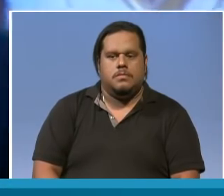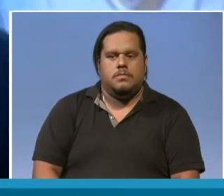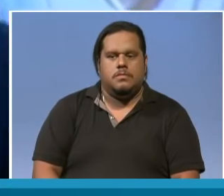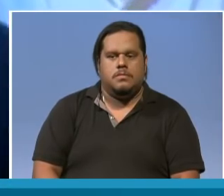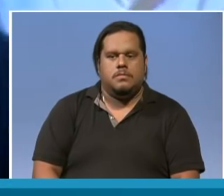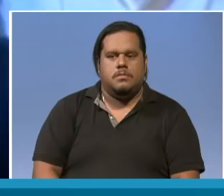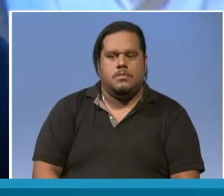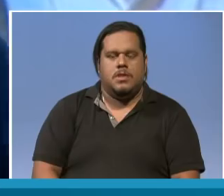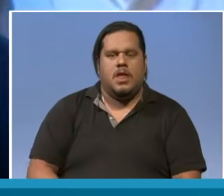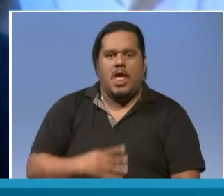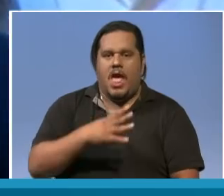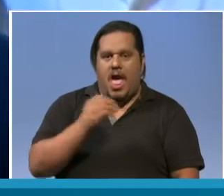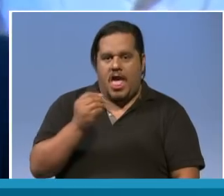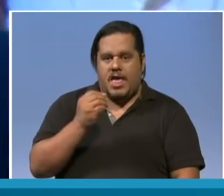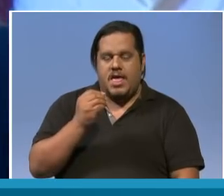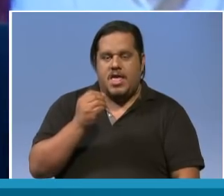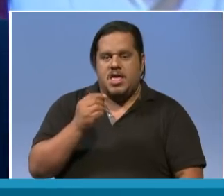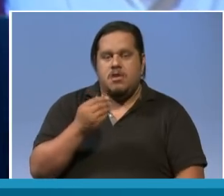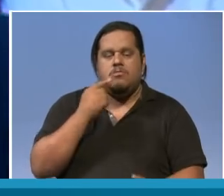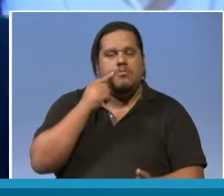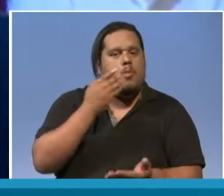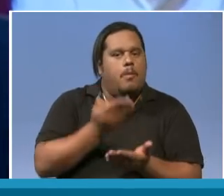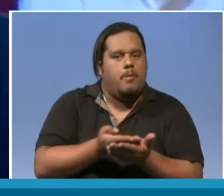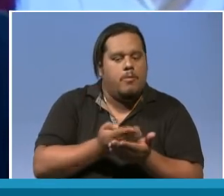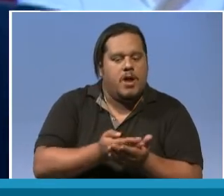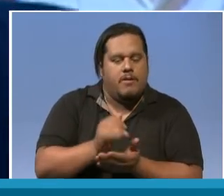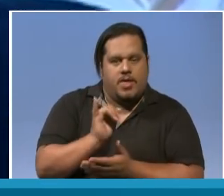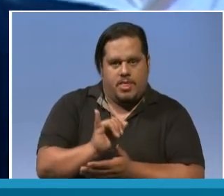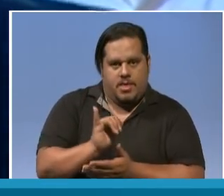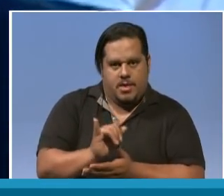Y evidencia de ello,